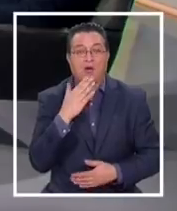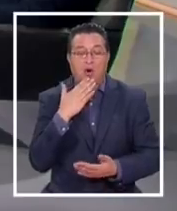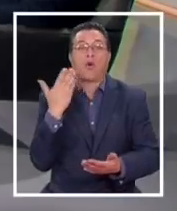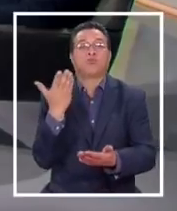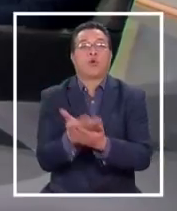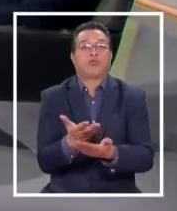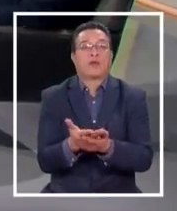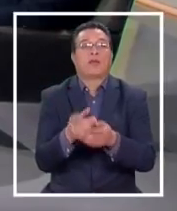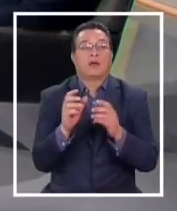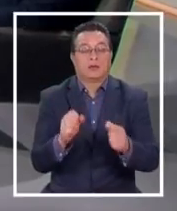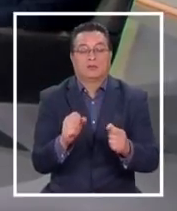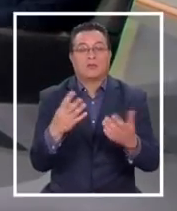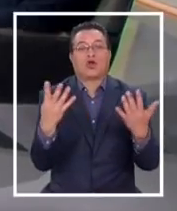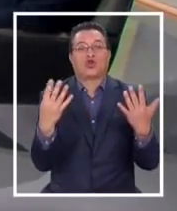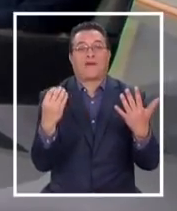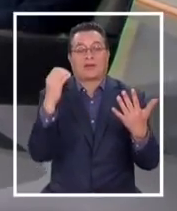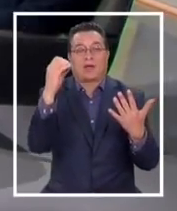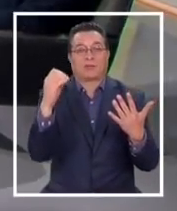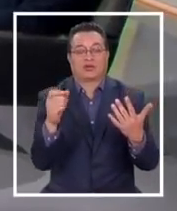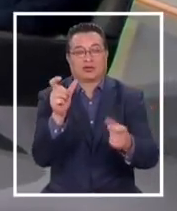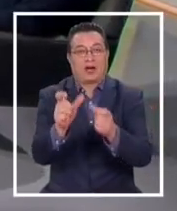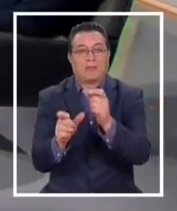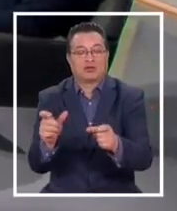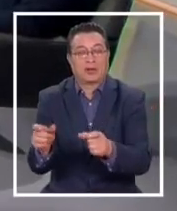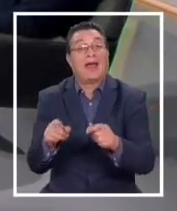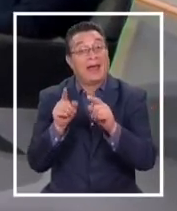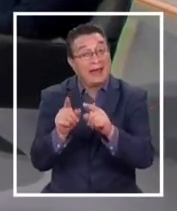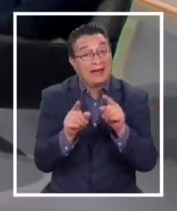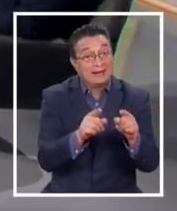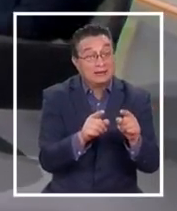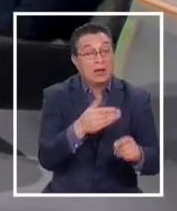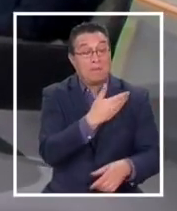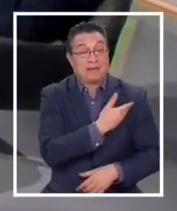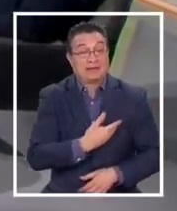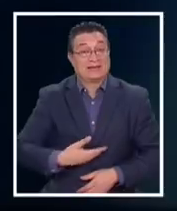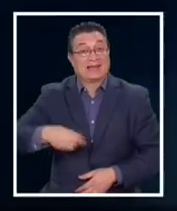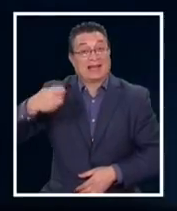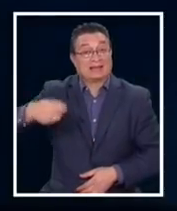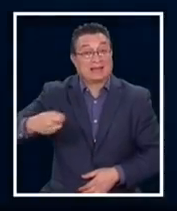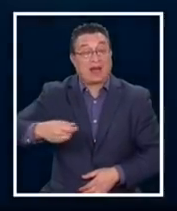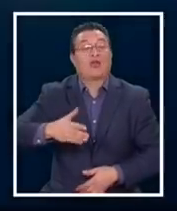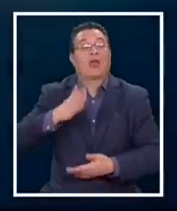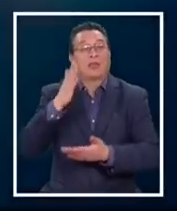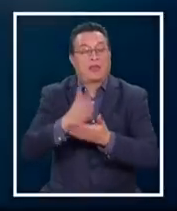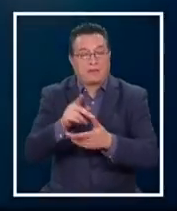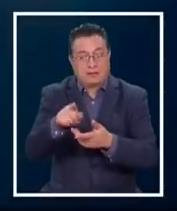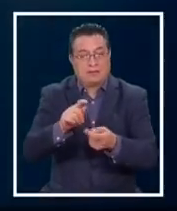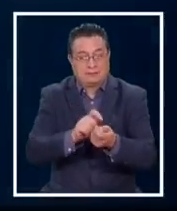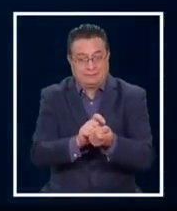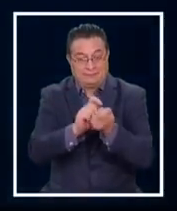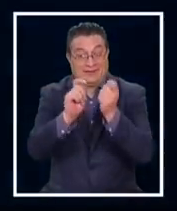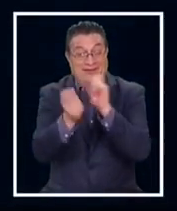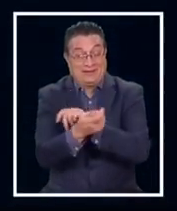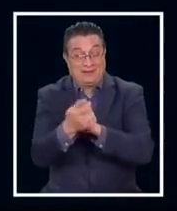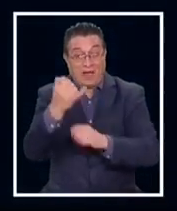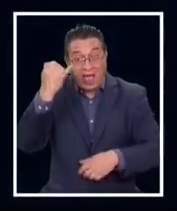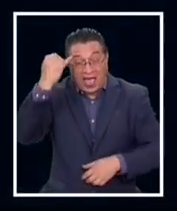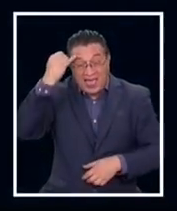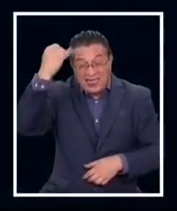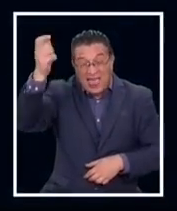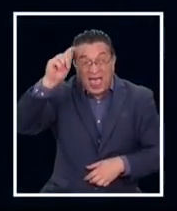la idea de alcanzar el 90% de la población. A eso la presidenta del Senado dijo que había que transformar estas ideas que se habían